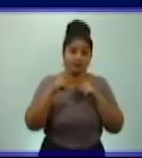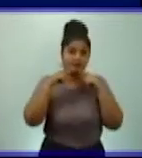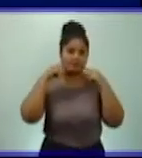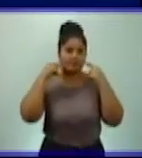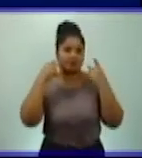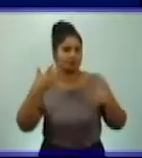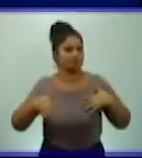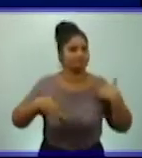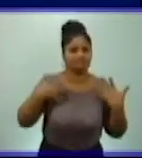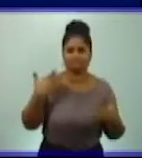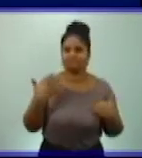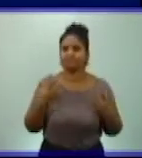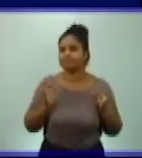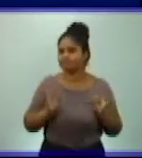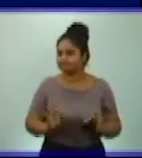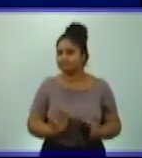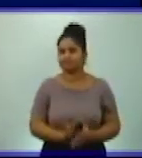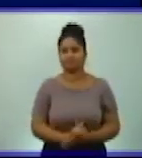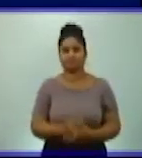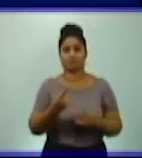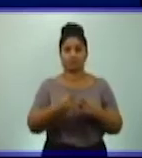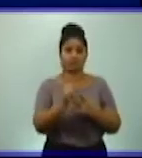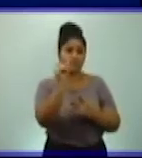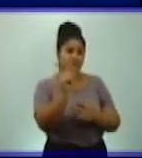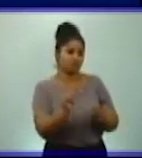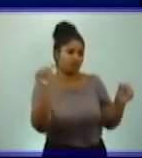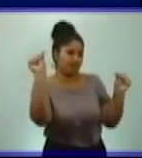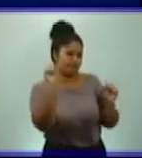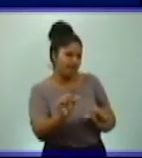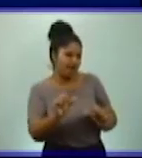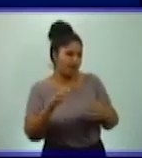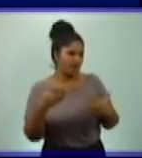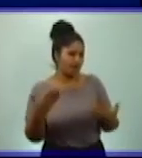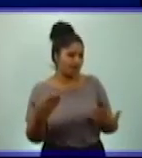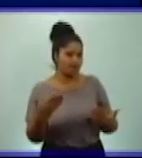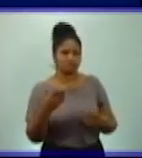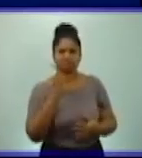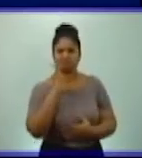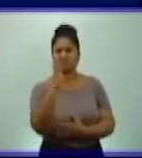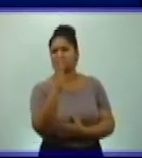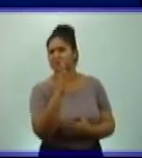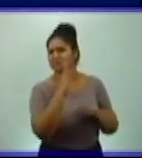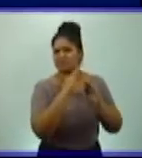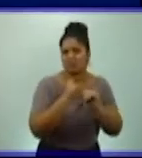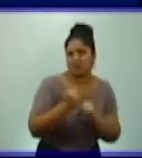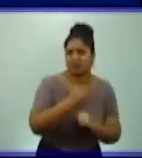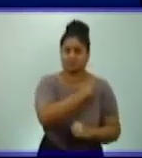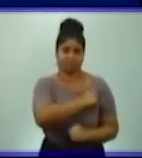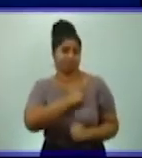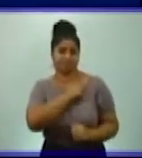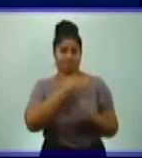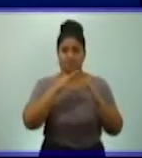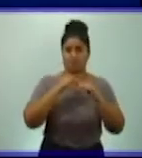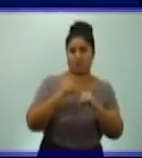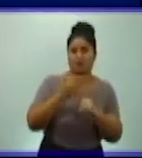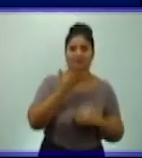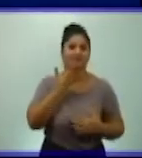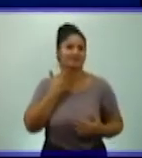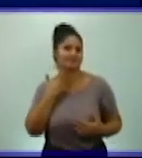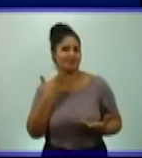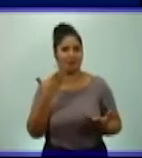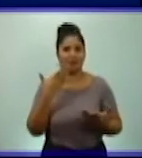y una persona que es vil, es traidora, es desleal. Realmente no tiene motivo para sentir estos celos, pero